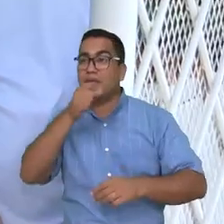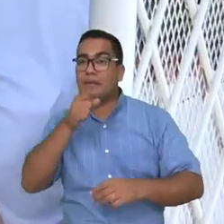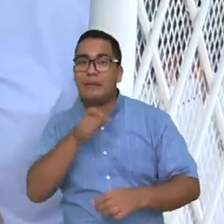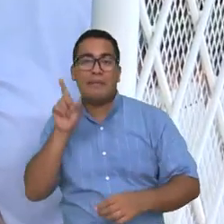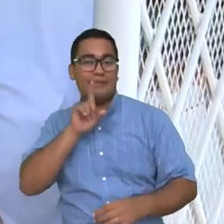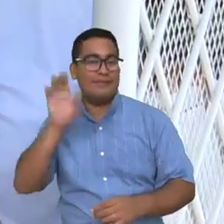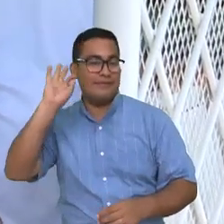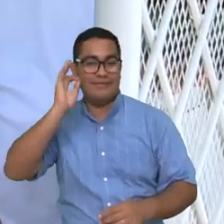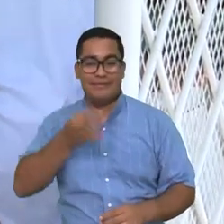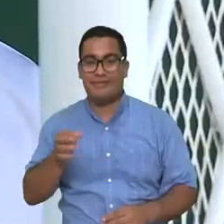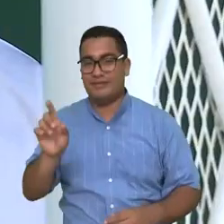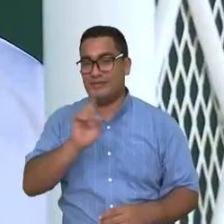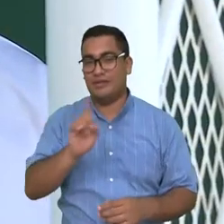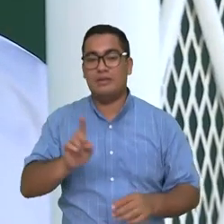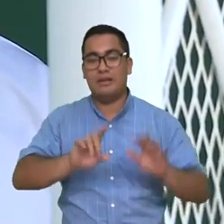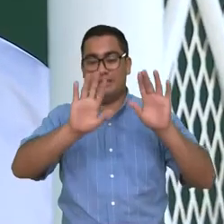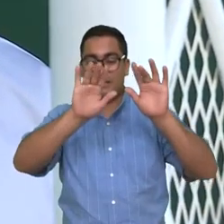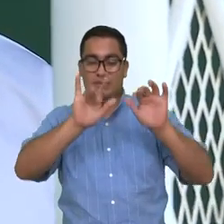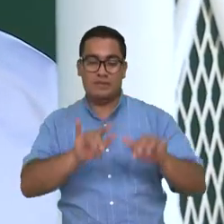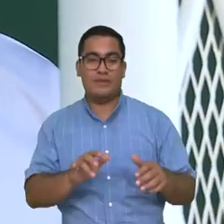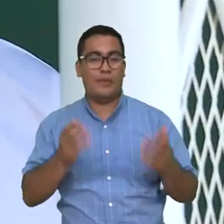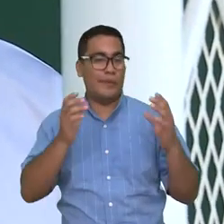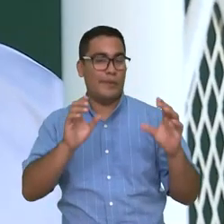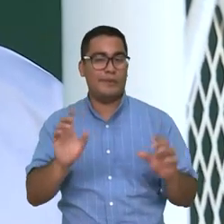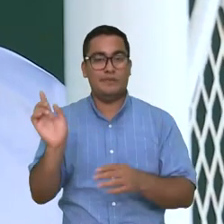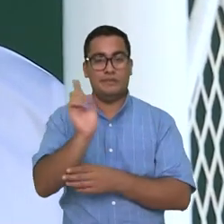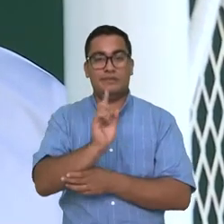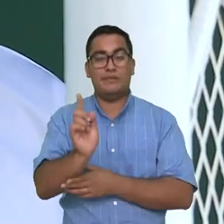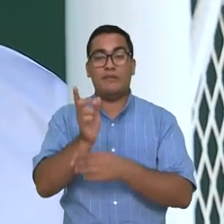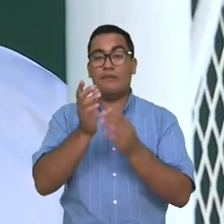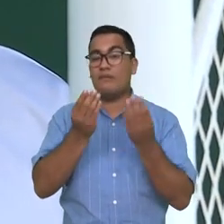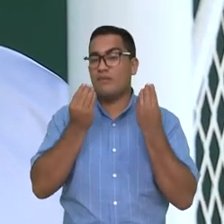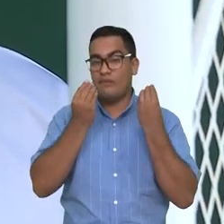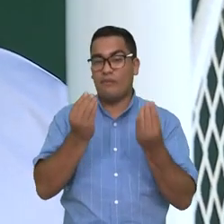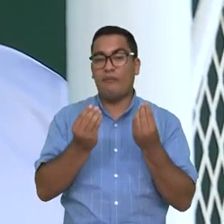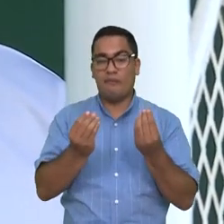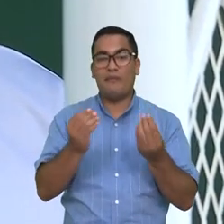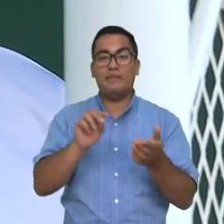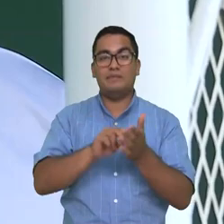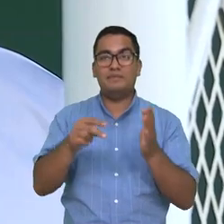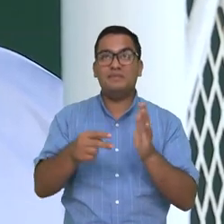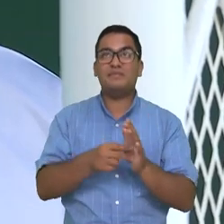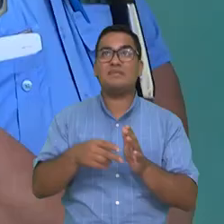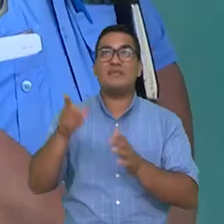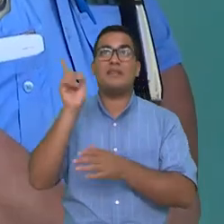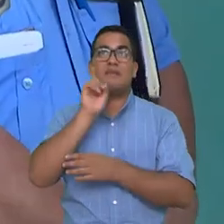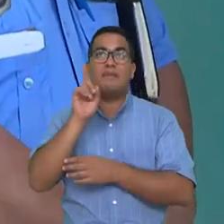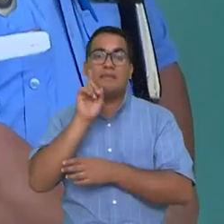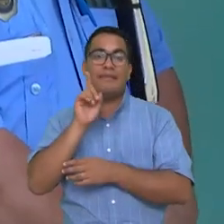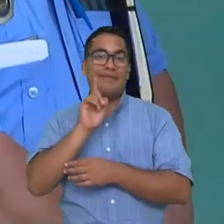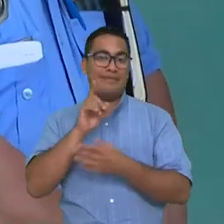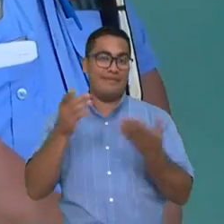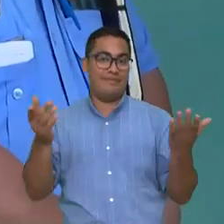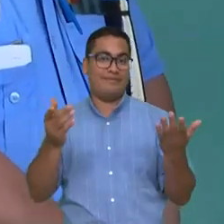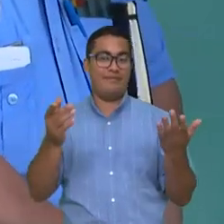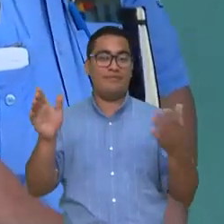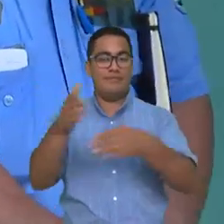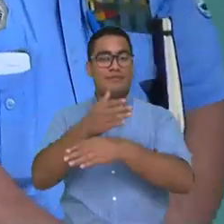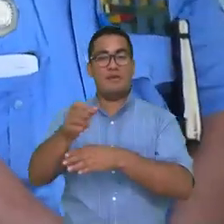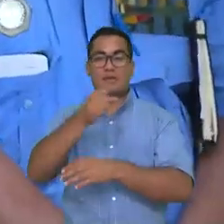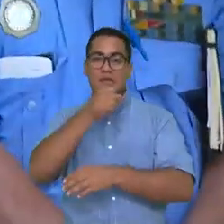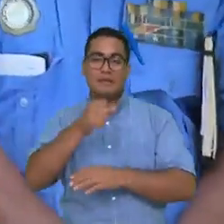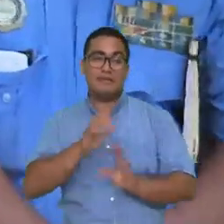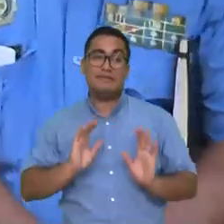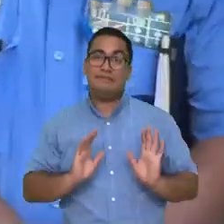falsas que circulan en redes sociales y que muchas veces son difundidas sin el rigor debido por los medios de